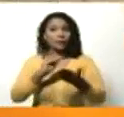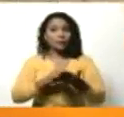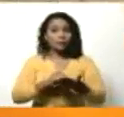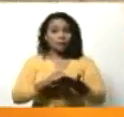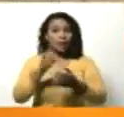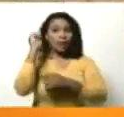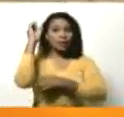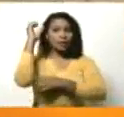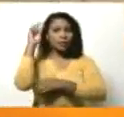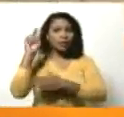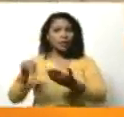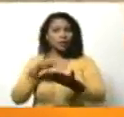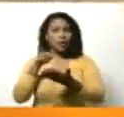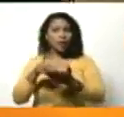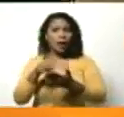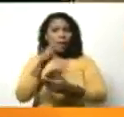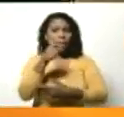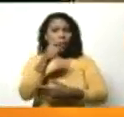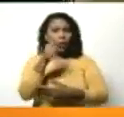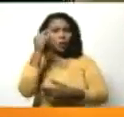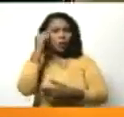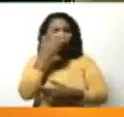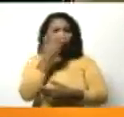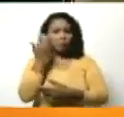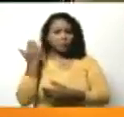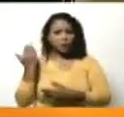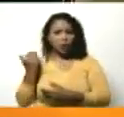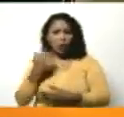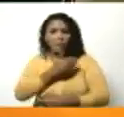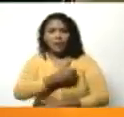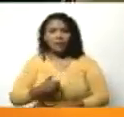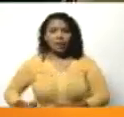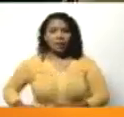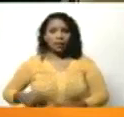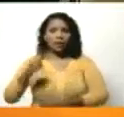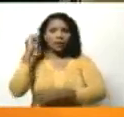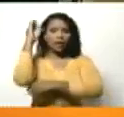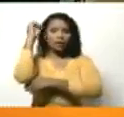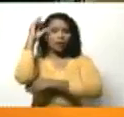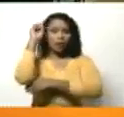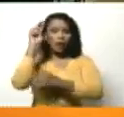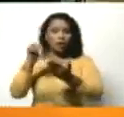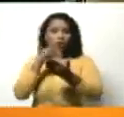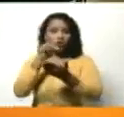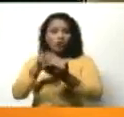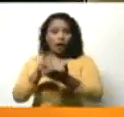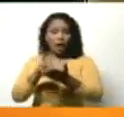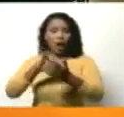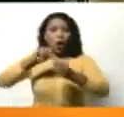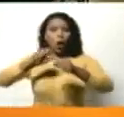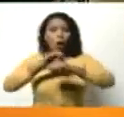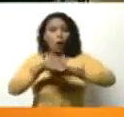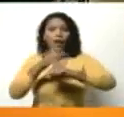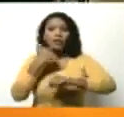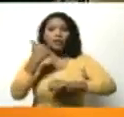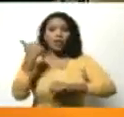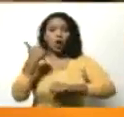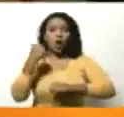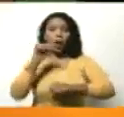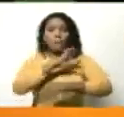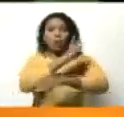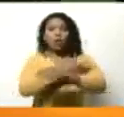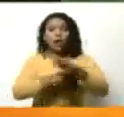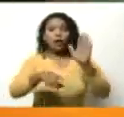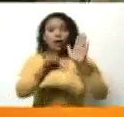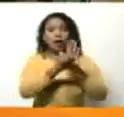Asamblea Nacional. Recordemos que hace pocos días el presidente del Parlamento, doctor Jorge Rodríguez, anunciaba que el Poder